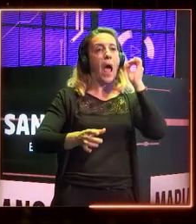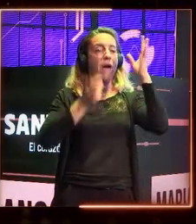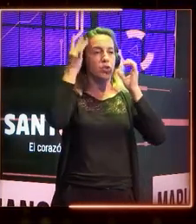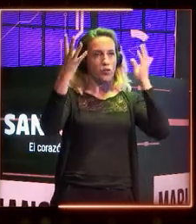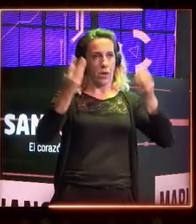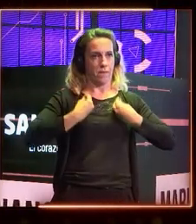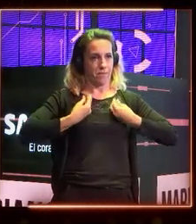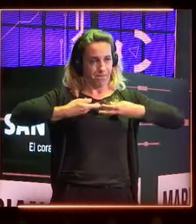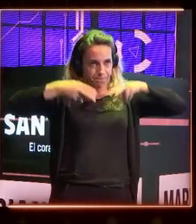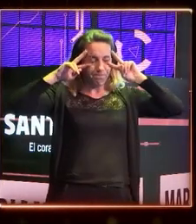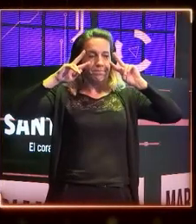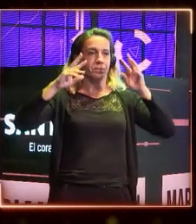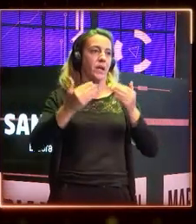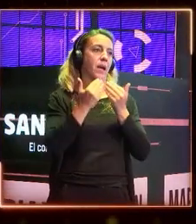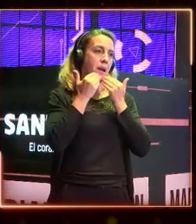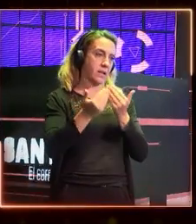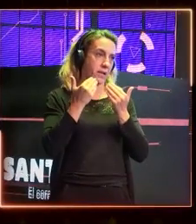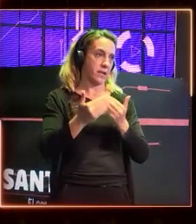Muchas